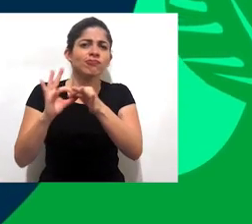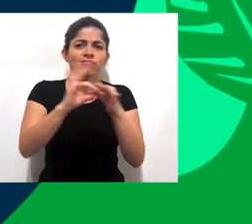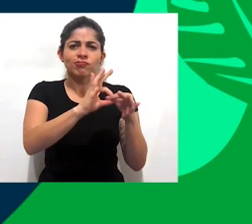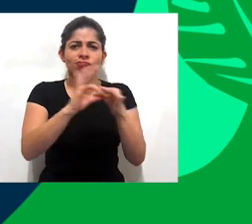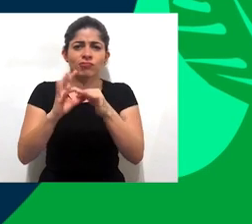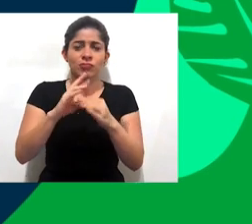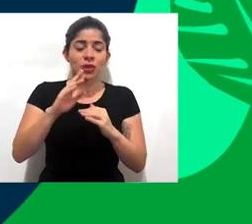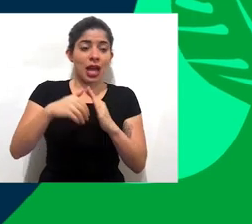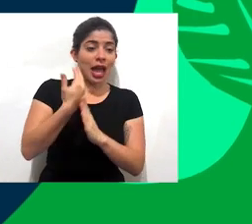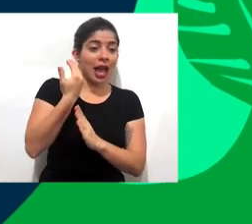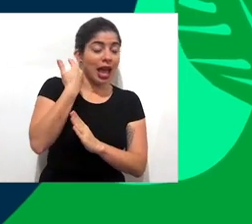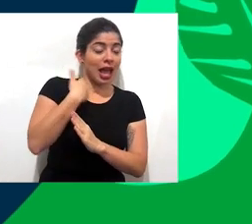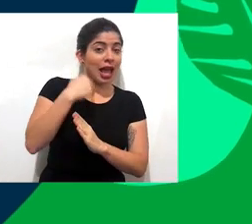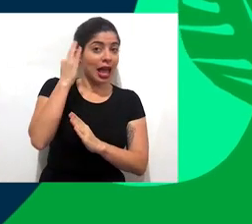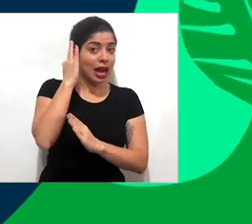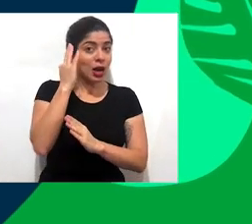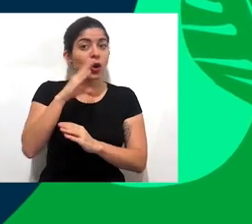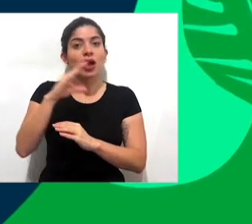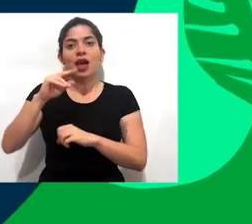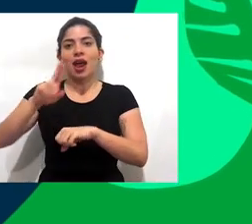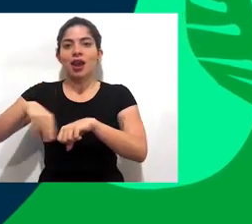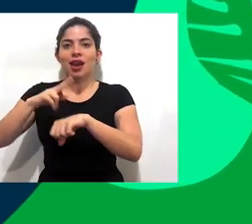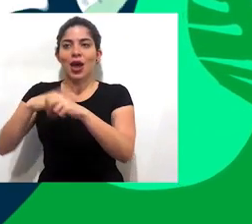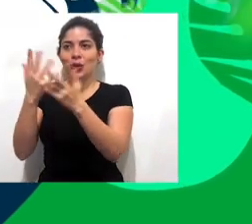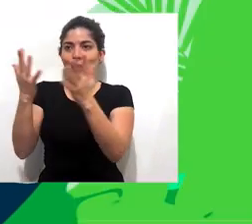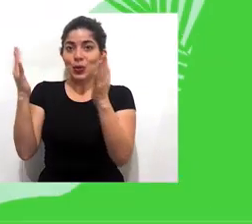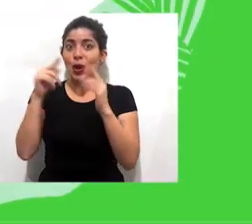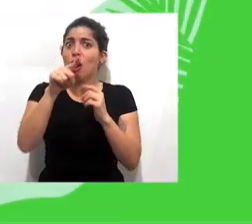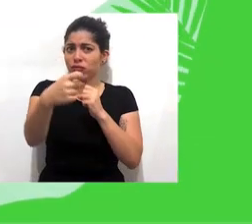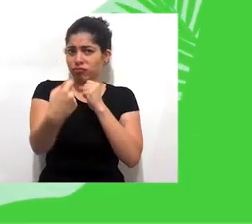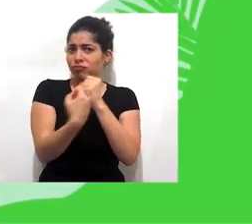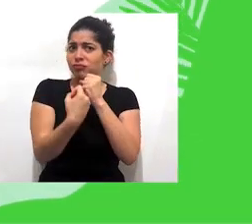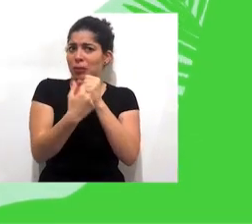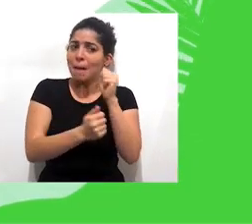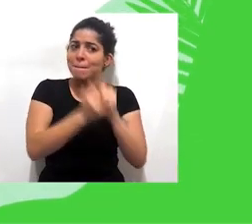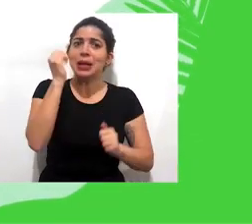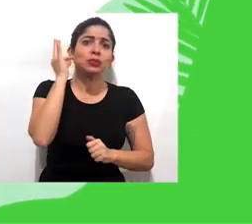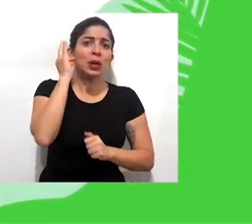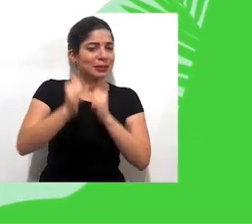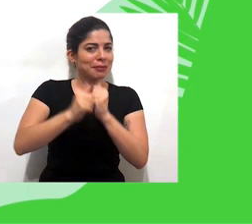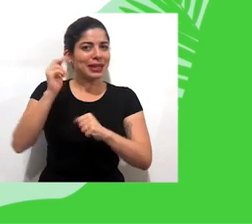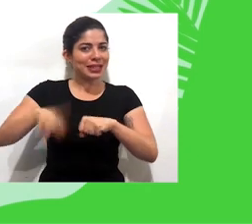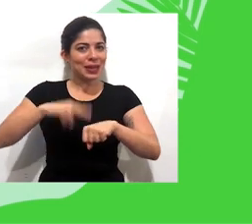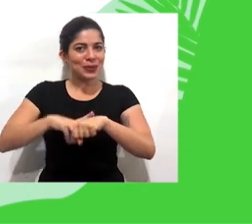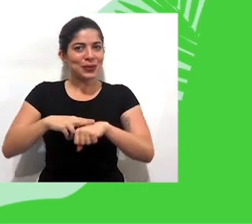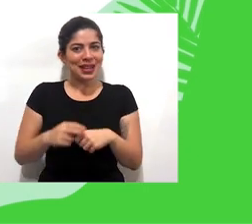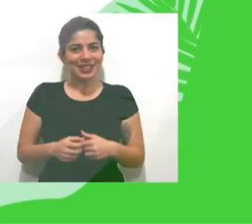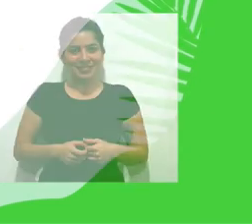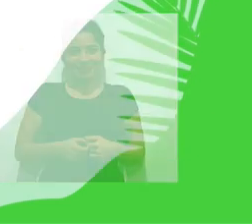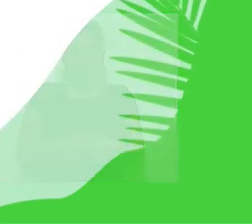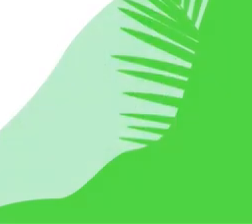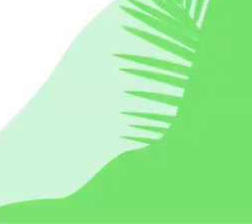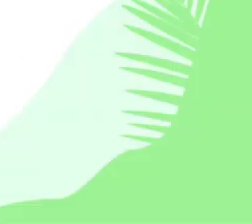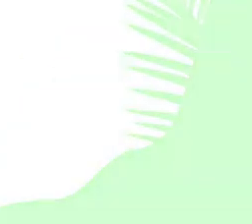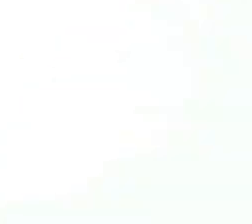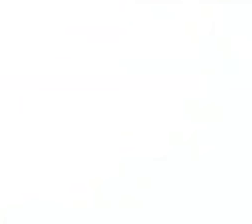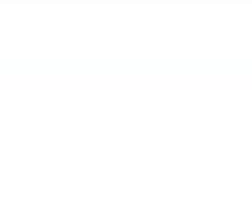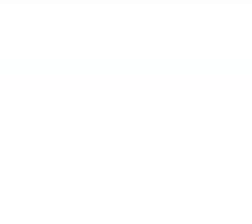la relación entre género y naturaleza. Súmate hoy también por Más Mujeres, Más Natura.